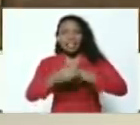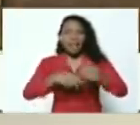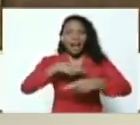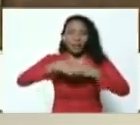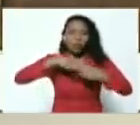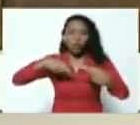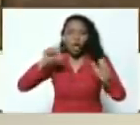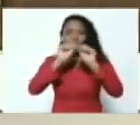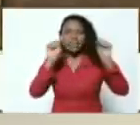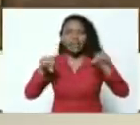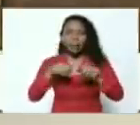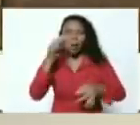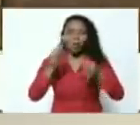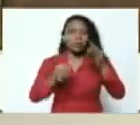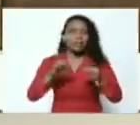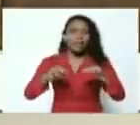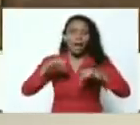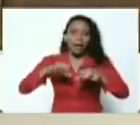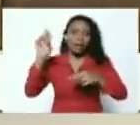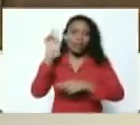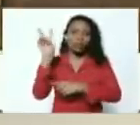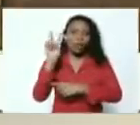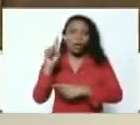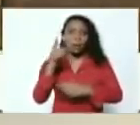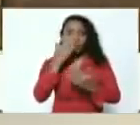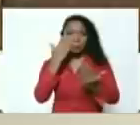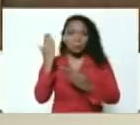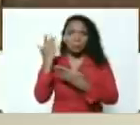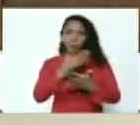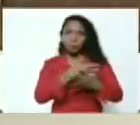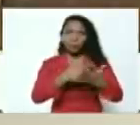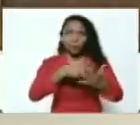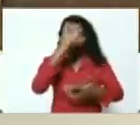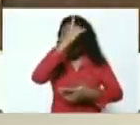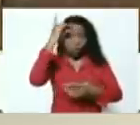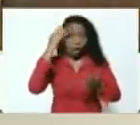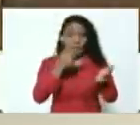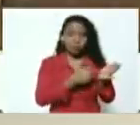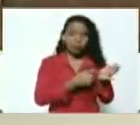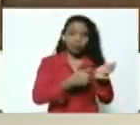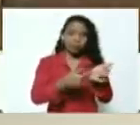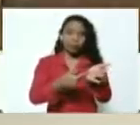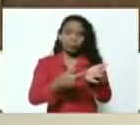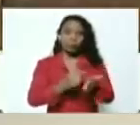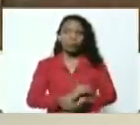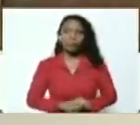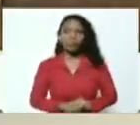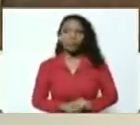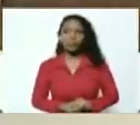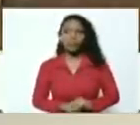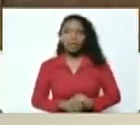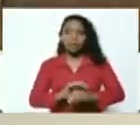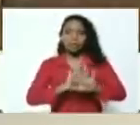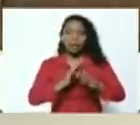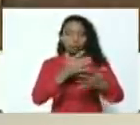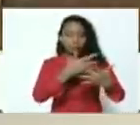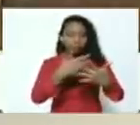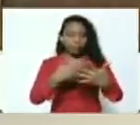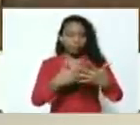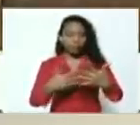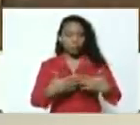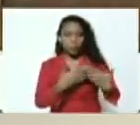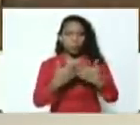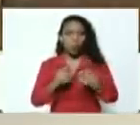revolución del sistema de justicia en Venezuela. Aquí está, mire el documento de Diosdado. Ya lo hemos estudiado, aquí me lo llevo para